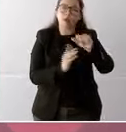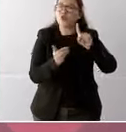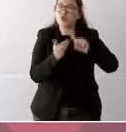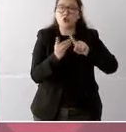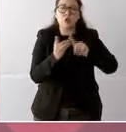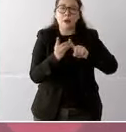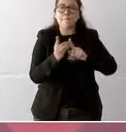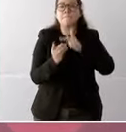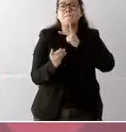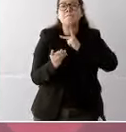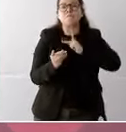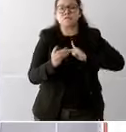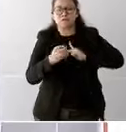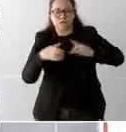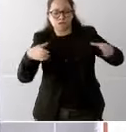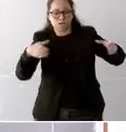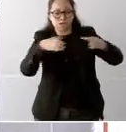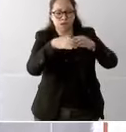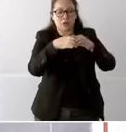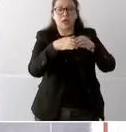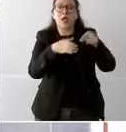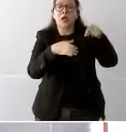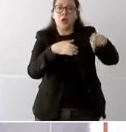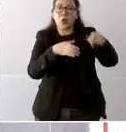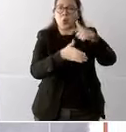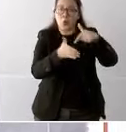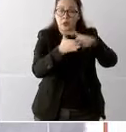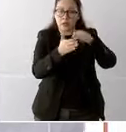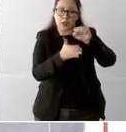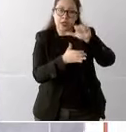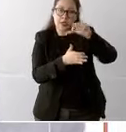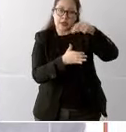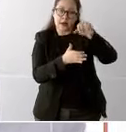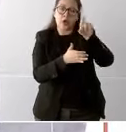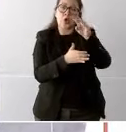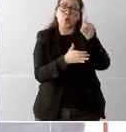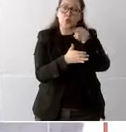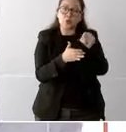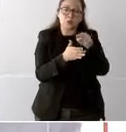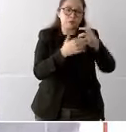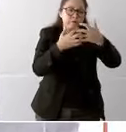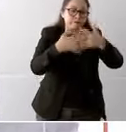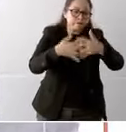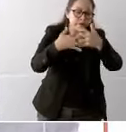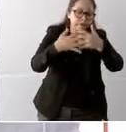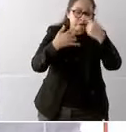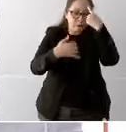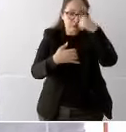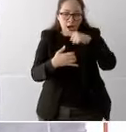de Salina Cruz para procesar combustóleo,